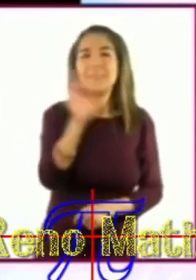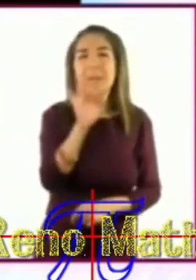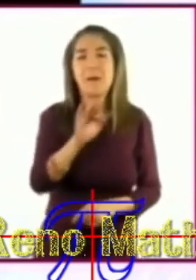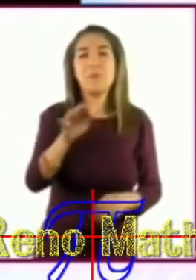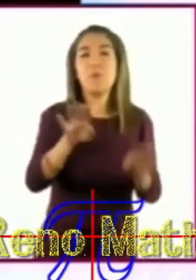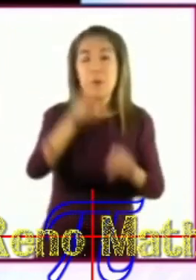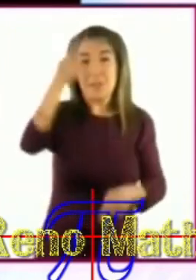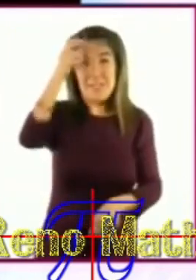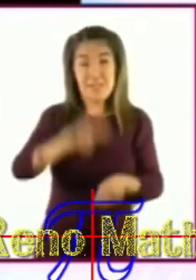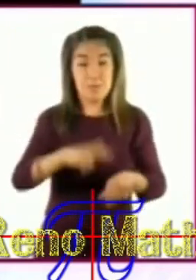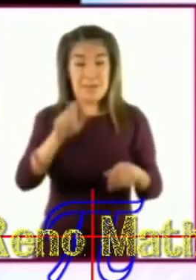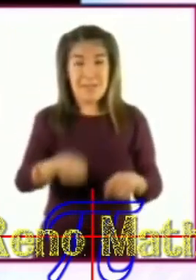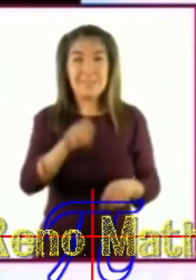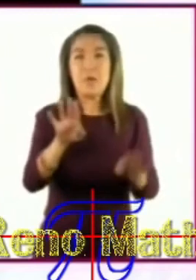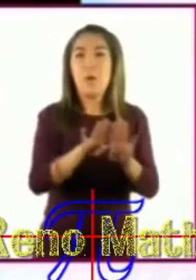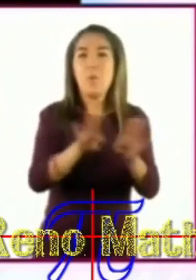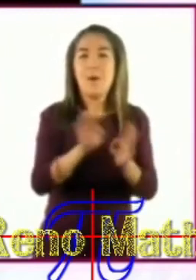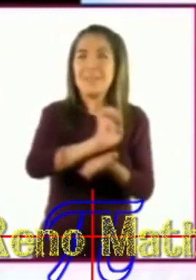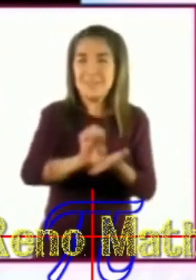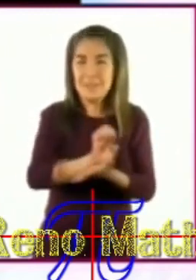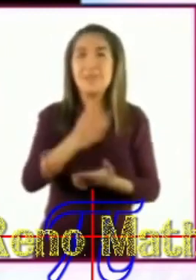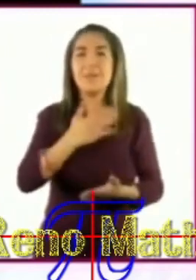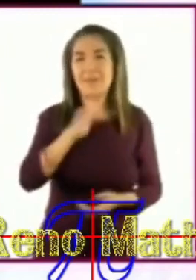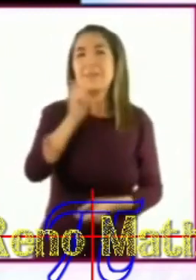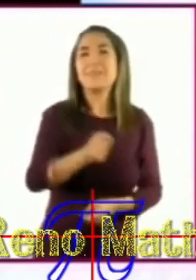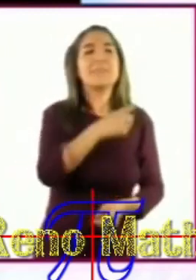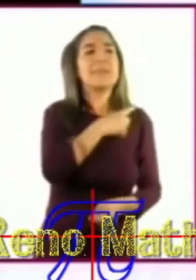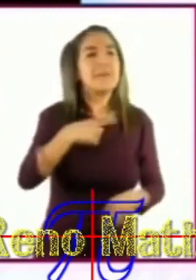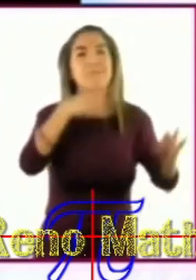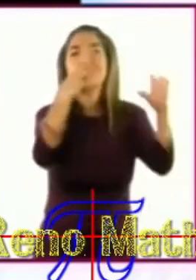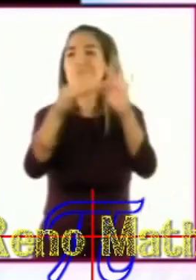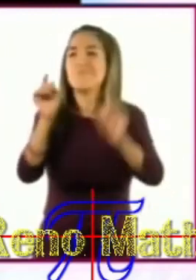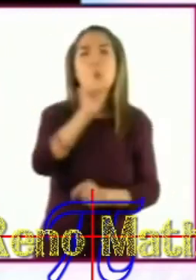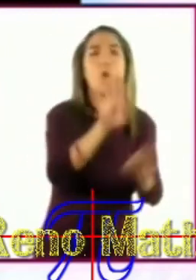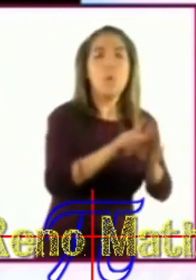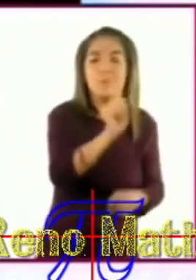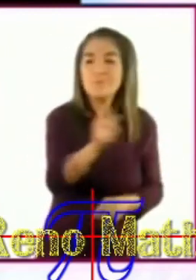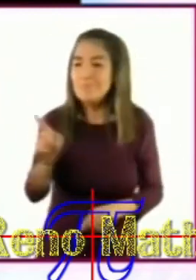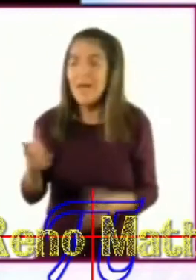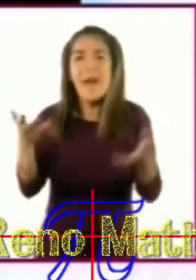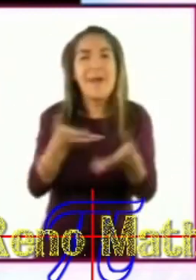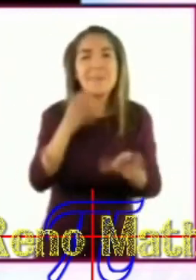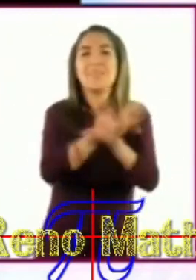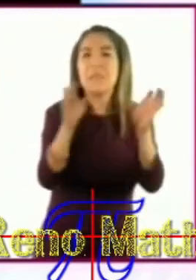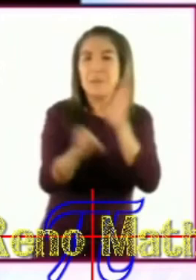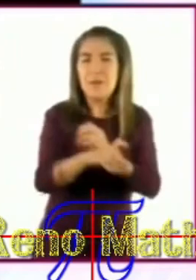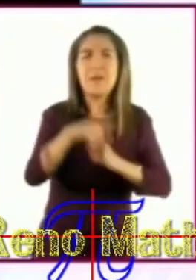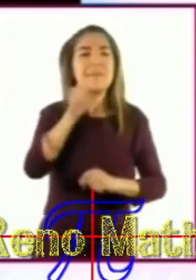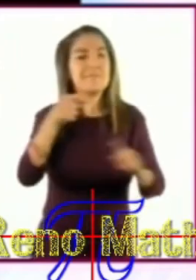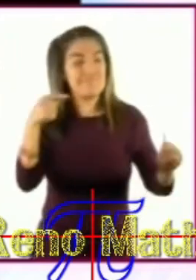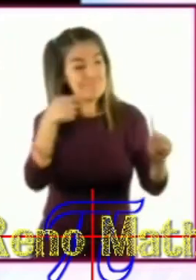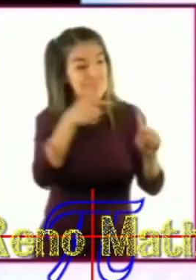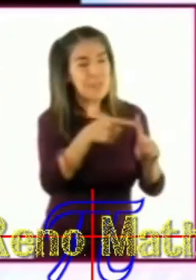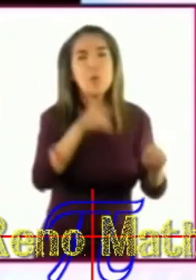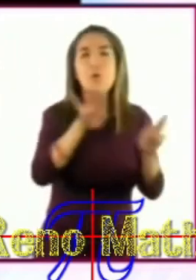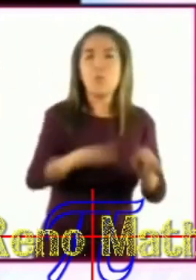del director de escena, que es lo que más practico, es el de determinar. Yo lo oriento más hacia enfocar los